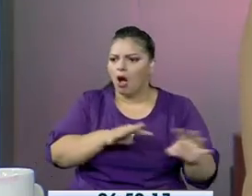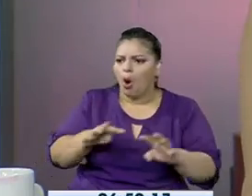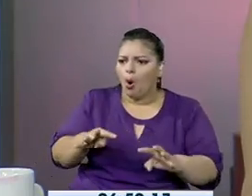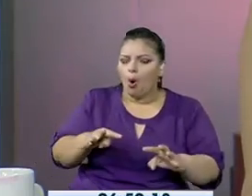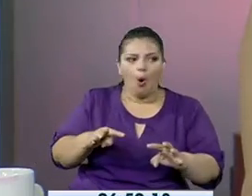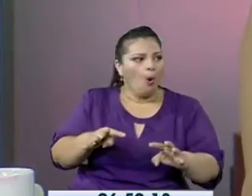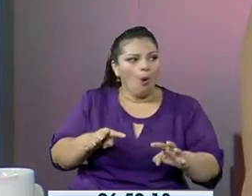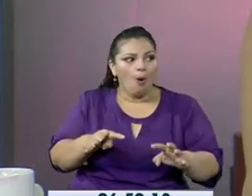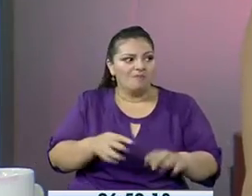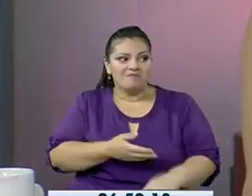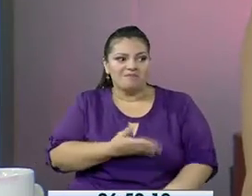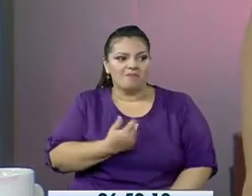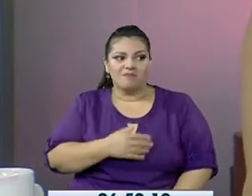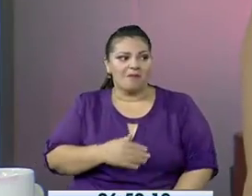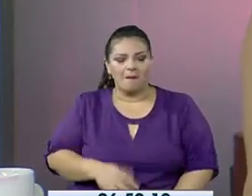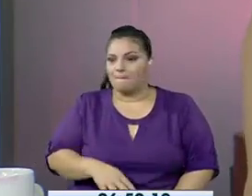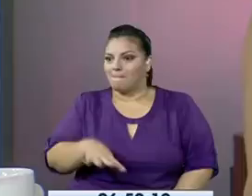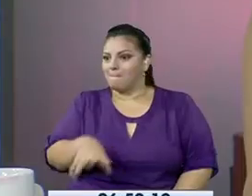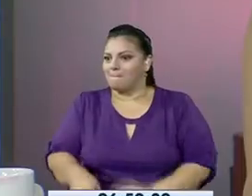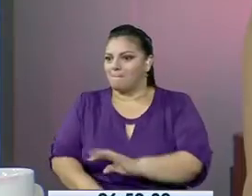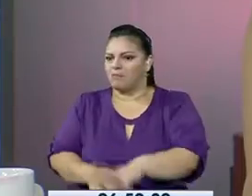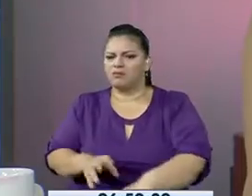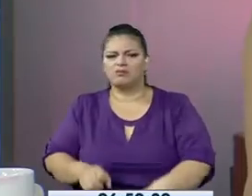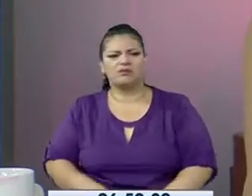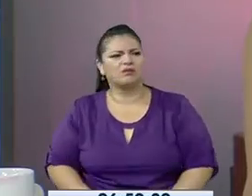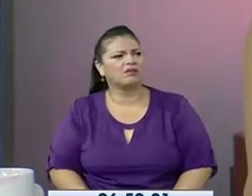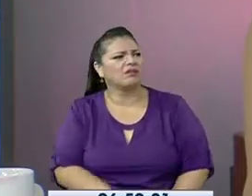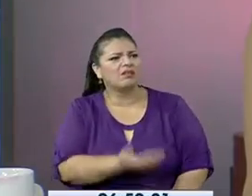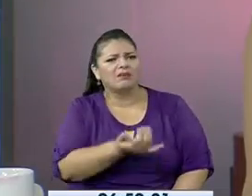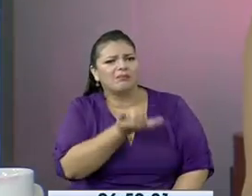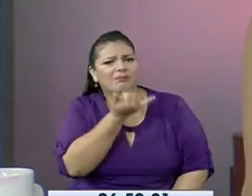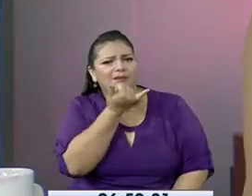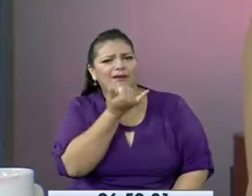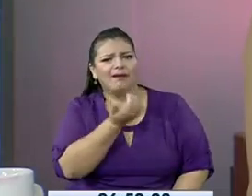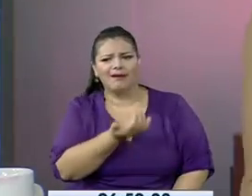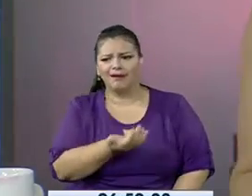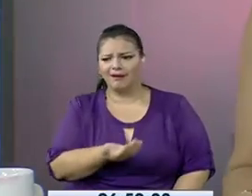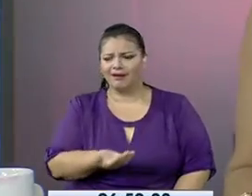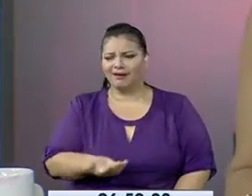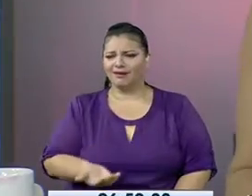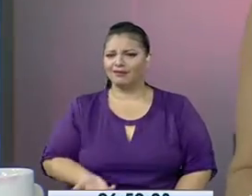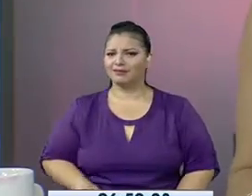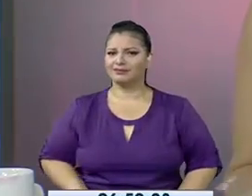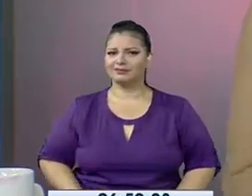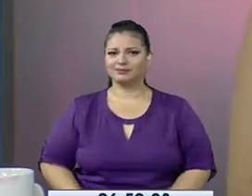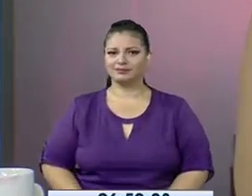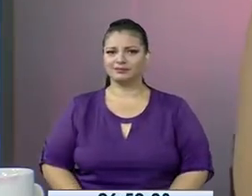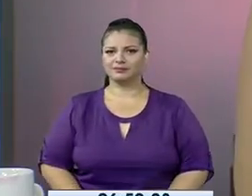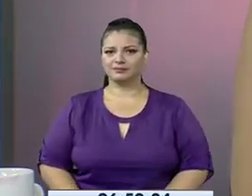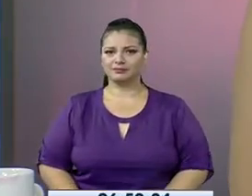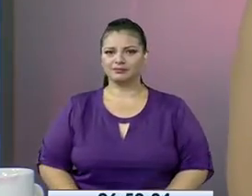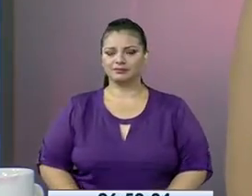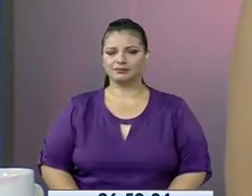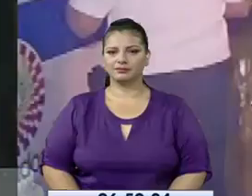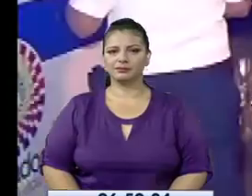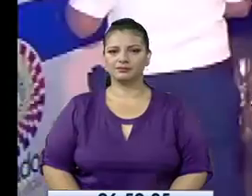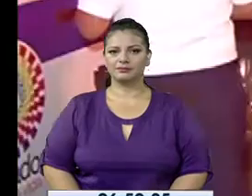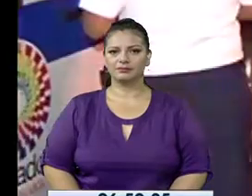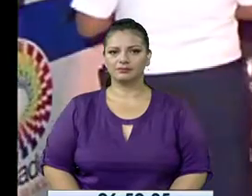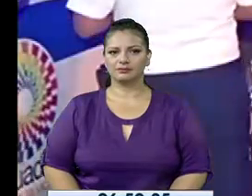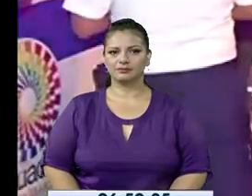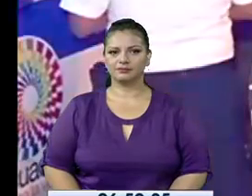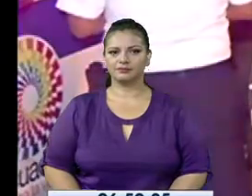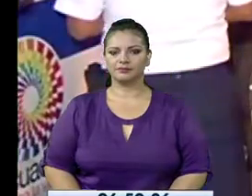sustraerse las pertenencias del fallecido, una práctica que desgraciadamente no termina de erradicarse.